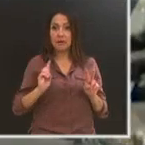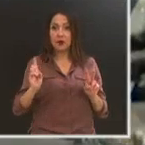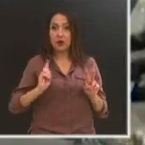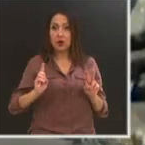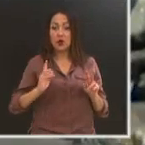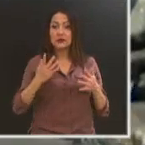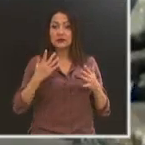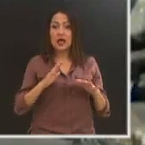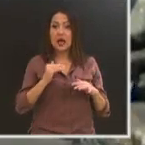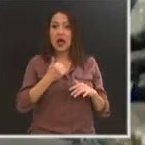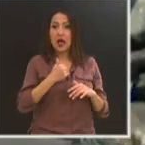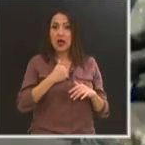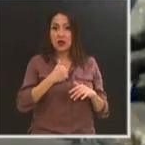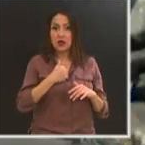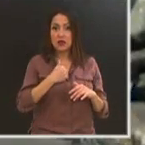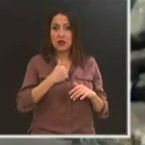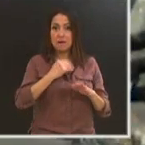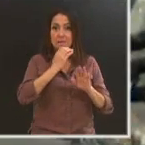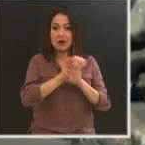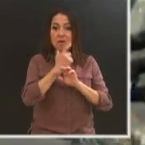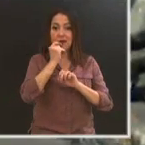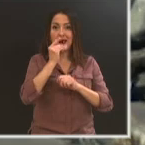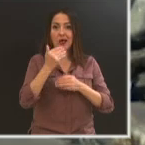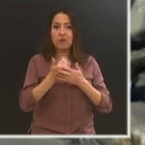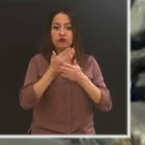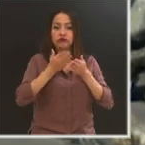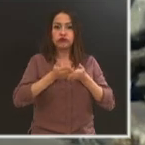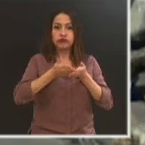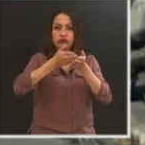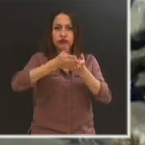manera que hay precaución para la navegación de